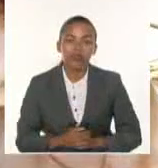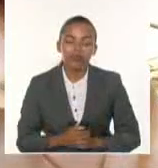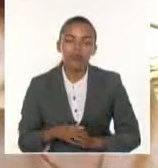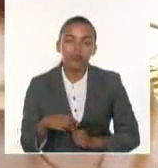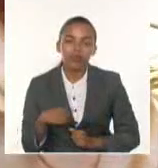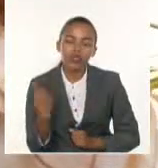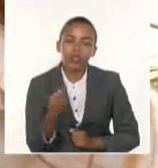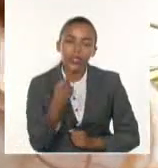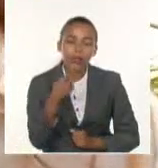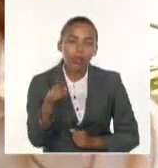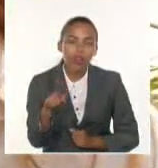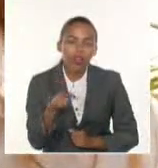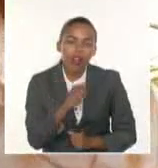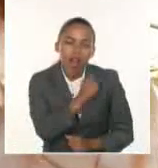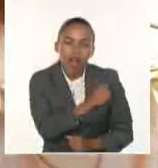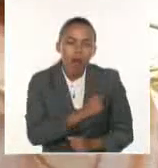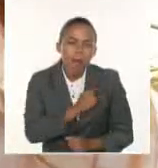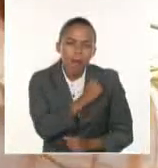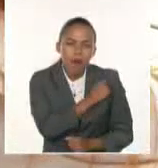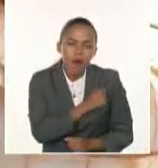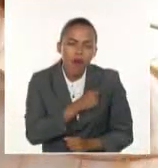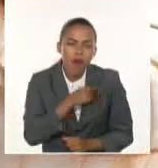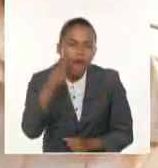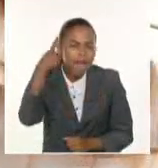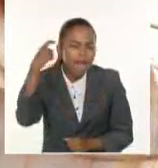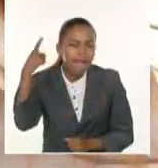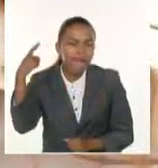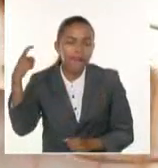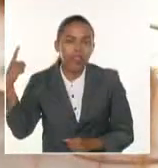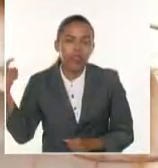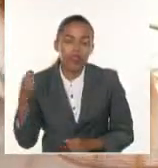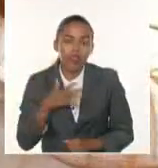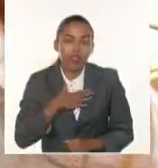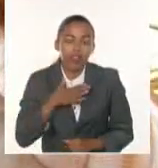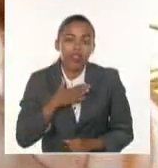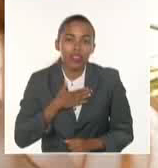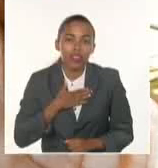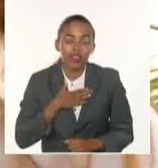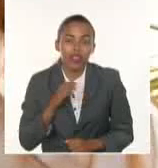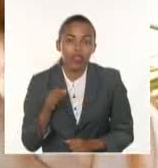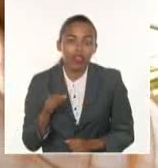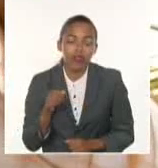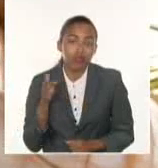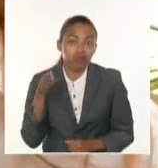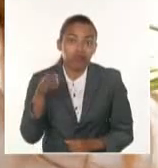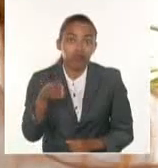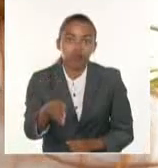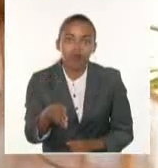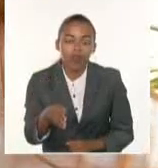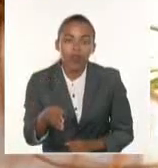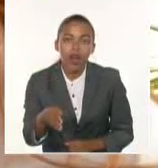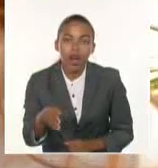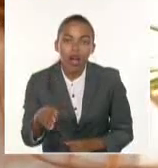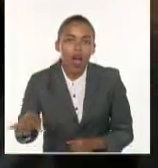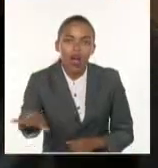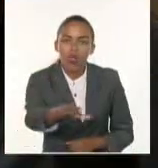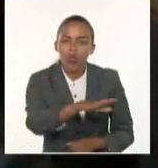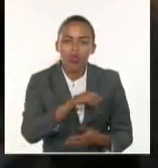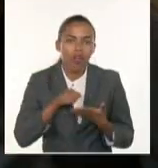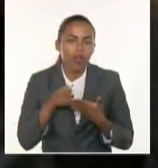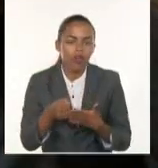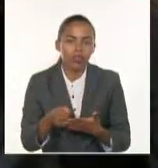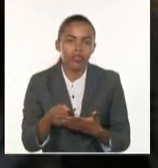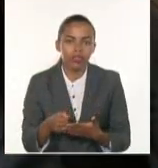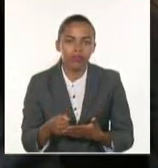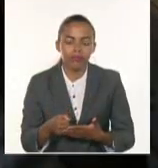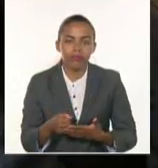lleno de amor, de sueños, con una armonía única, que donde se paraba, lo único que iba a resplandecer era su amor hacia el prójimo. El que